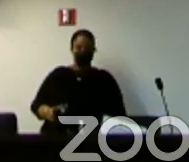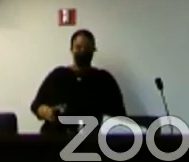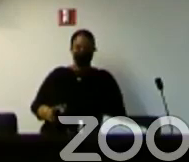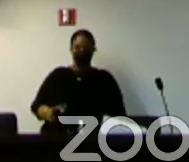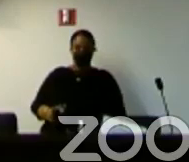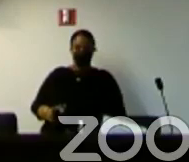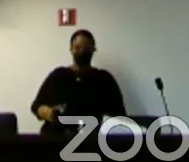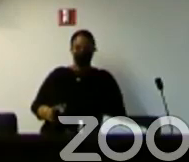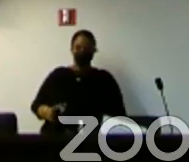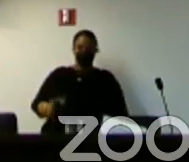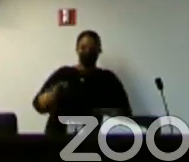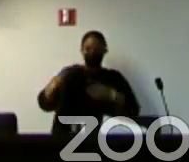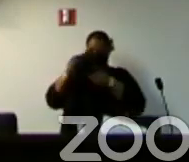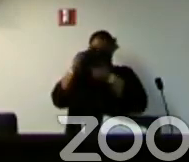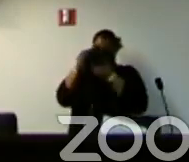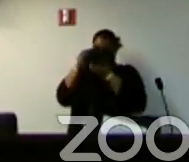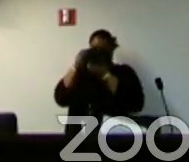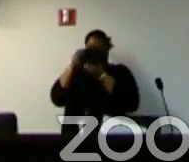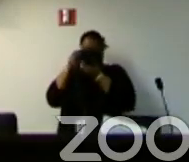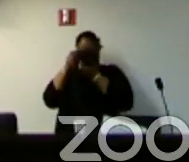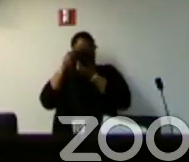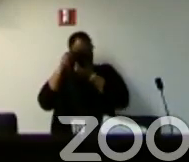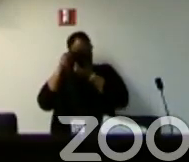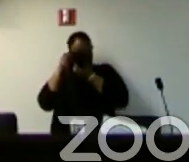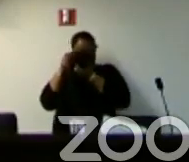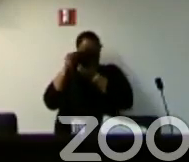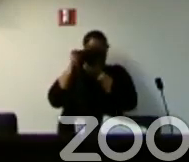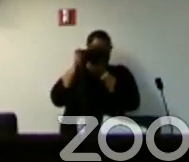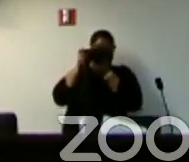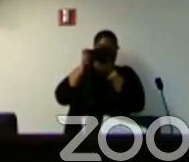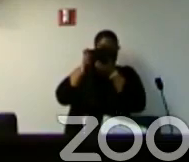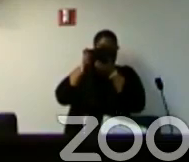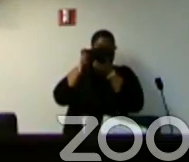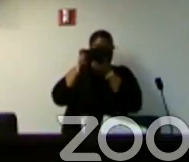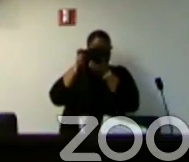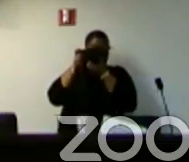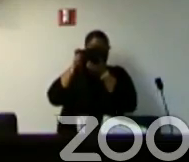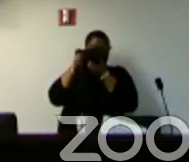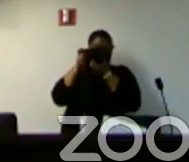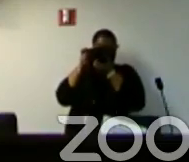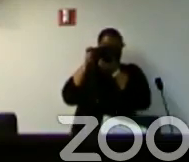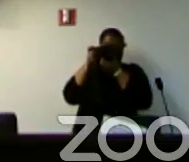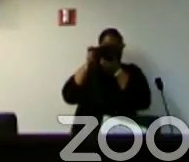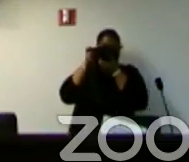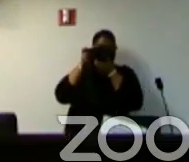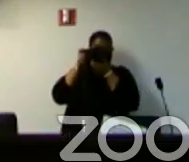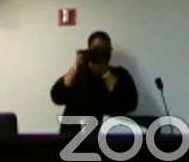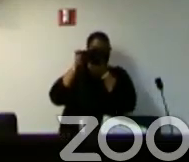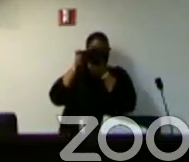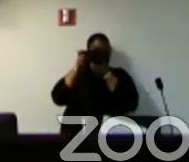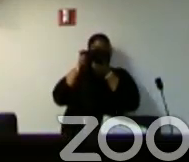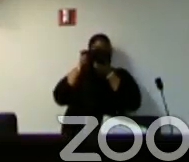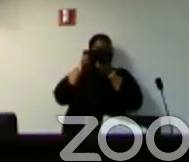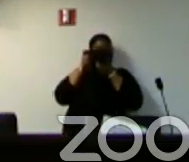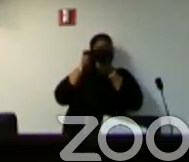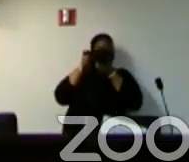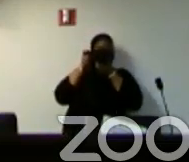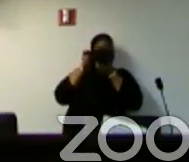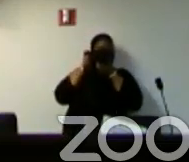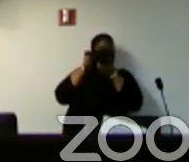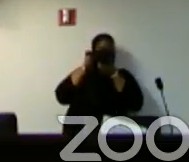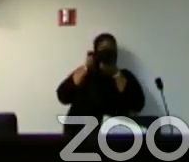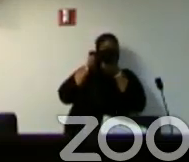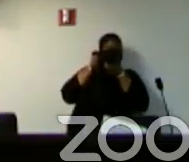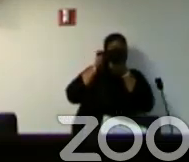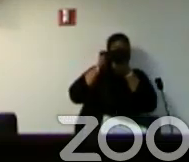María, todas las unidades estaban prendidas dándole servicio a la gente localmente y sacar una unidad para darle